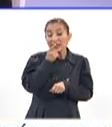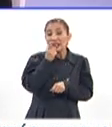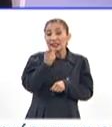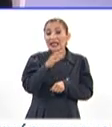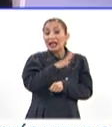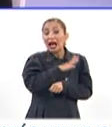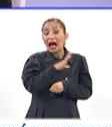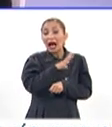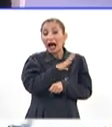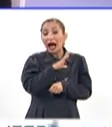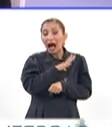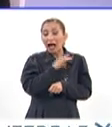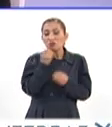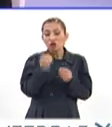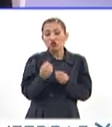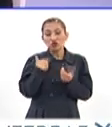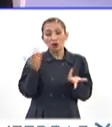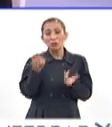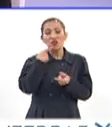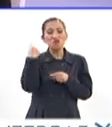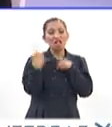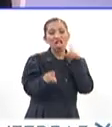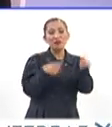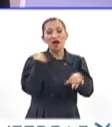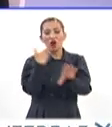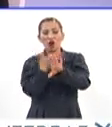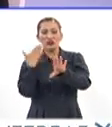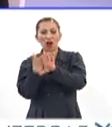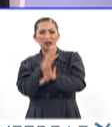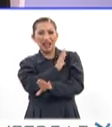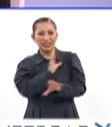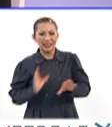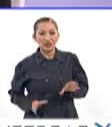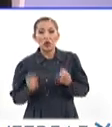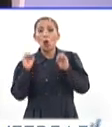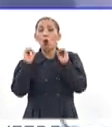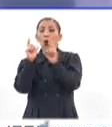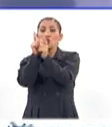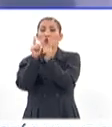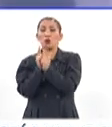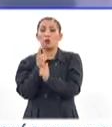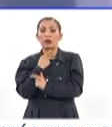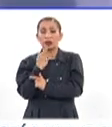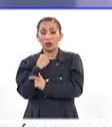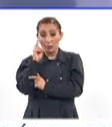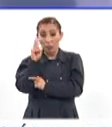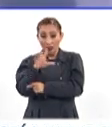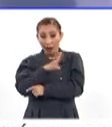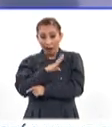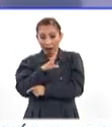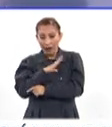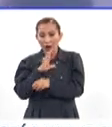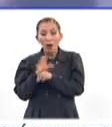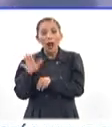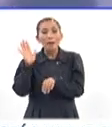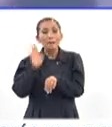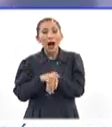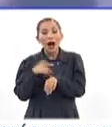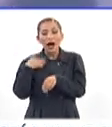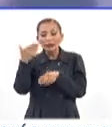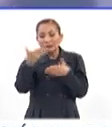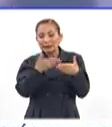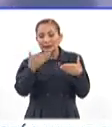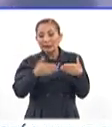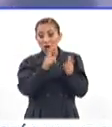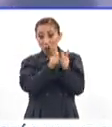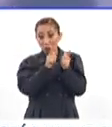hay mucha manifestación de reproche contra los candidatos y partidos políticos. Y en efecto encontramos cuáles fueron los que obtuvieron